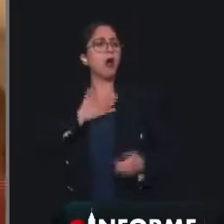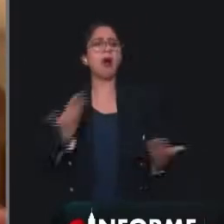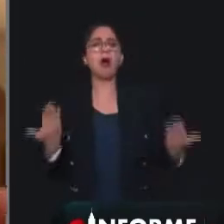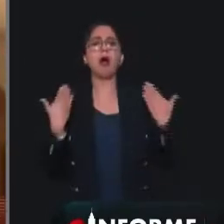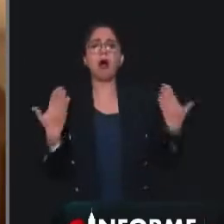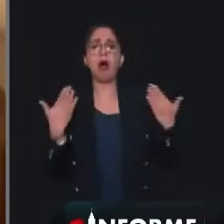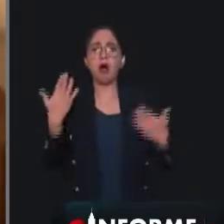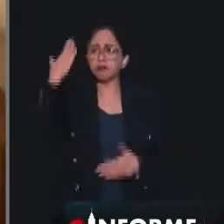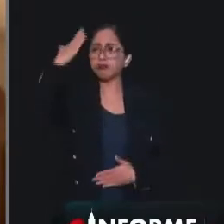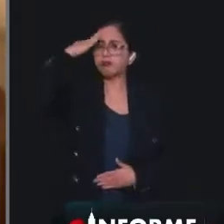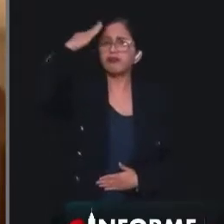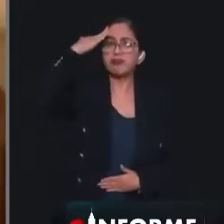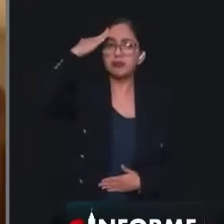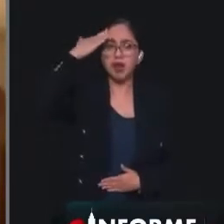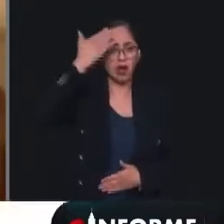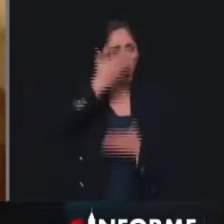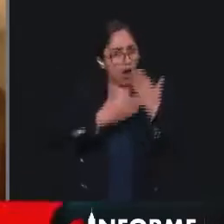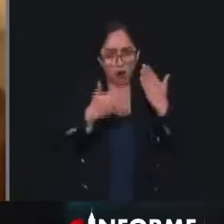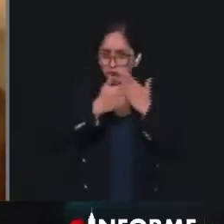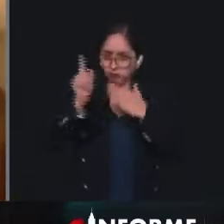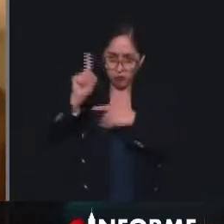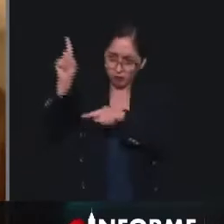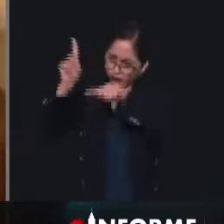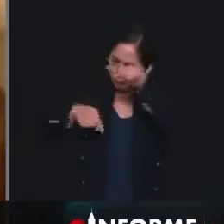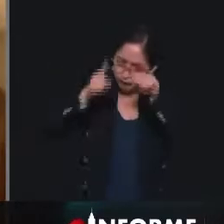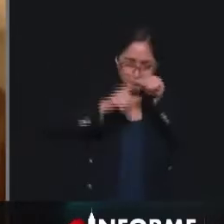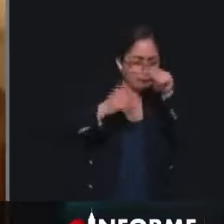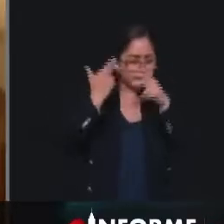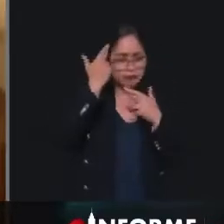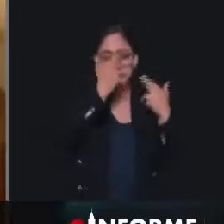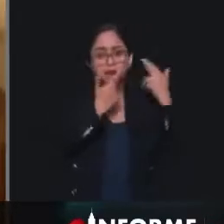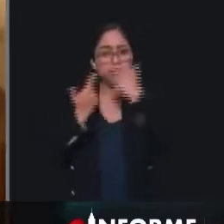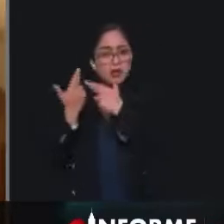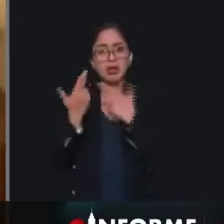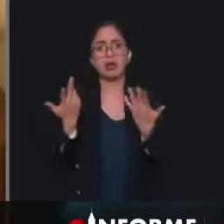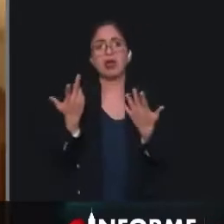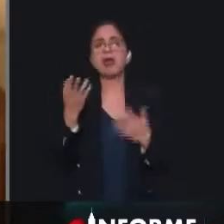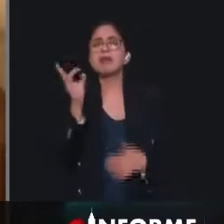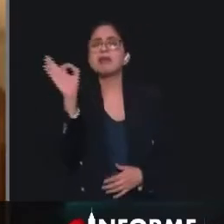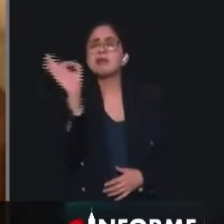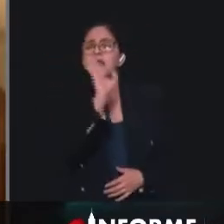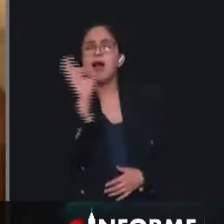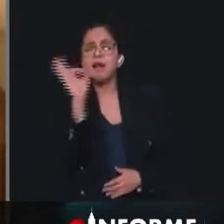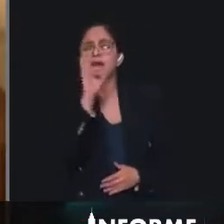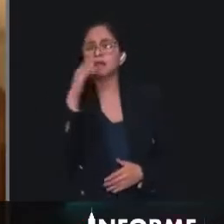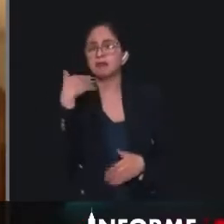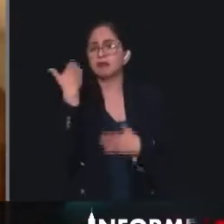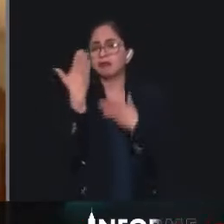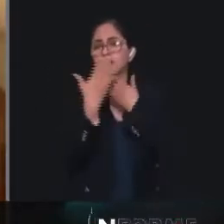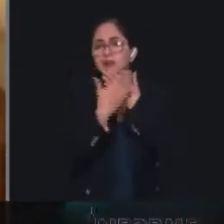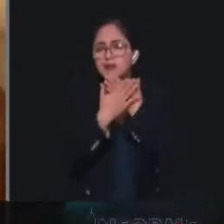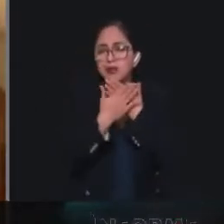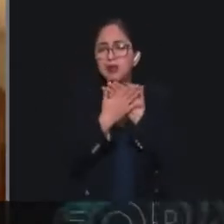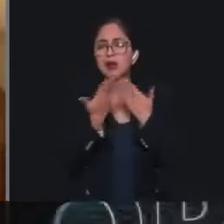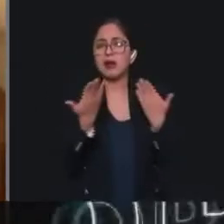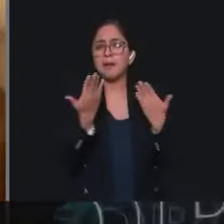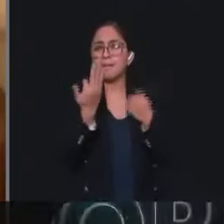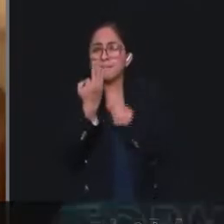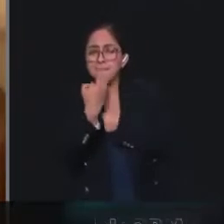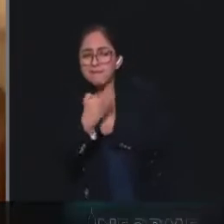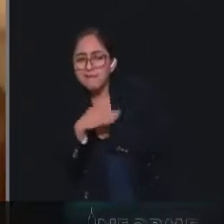deben explicar mejor y que probablemente lleven a situaciones